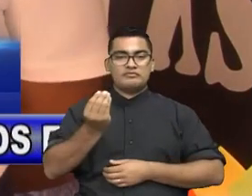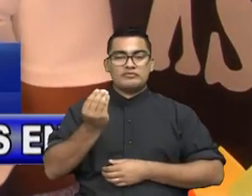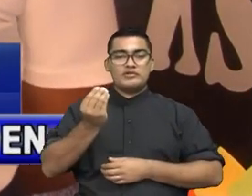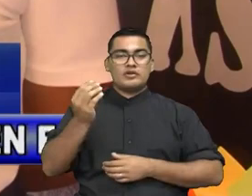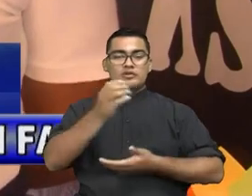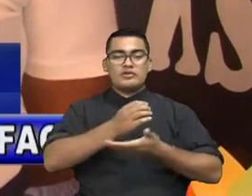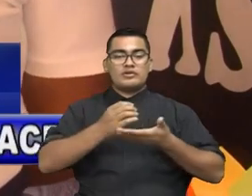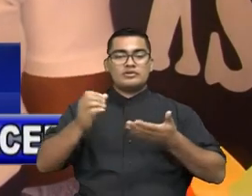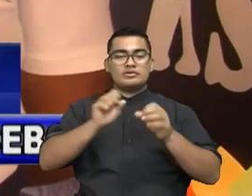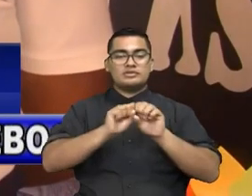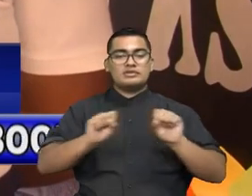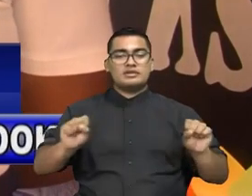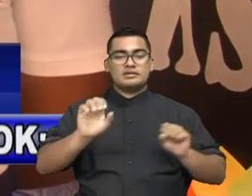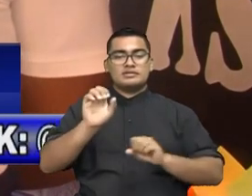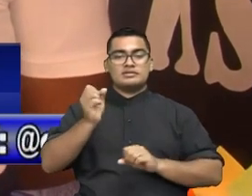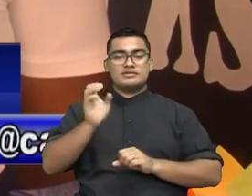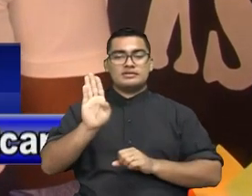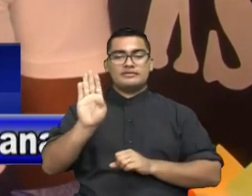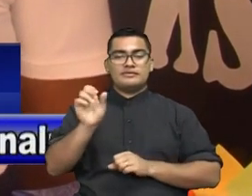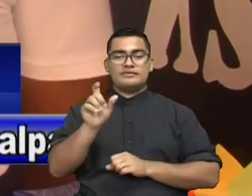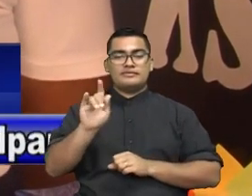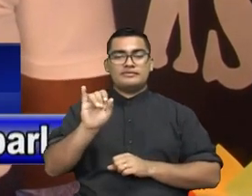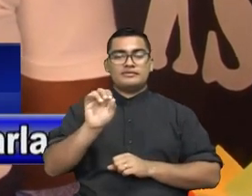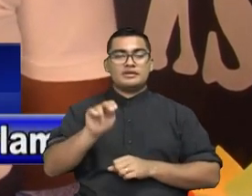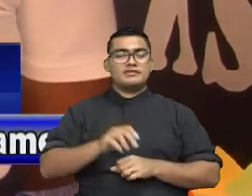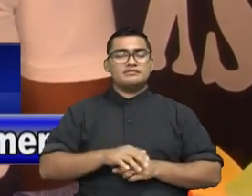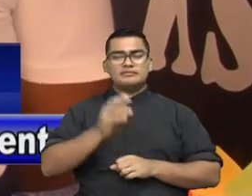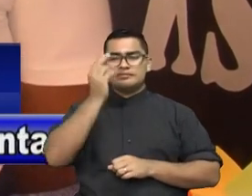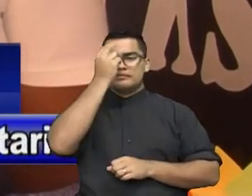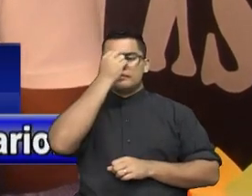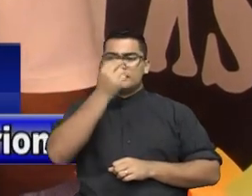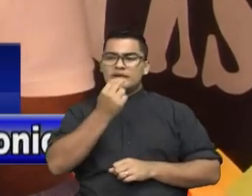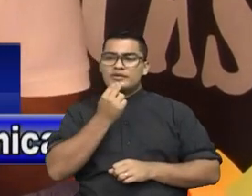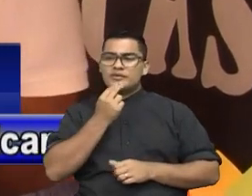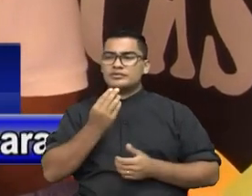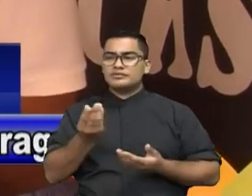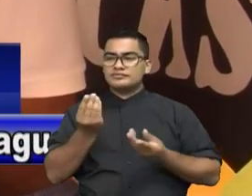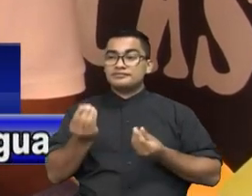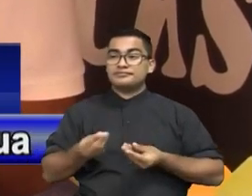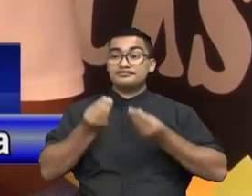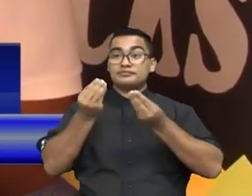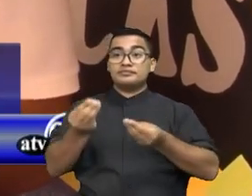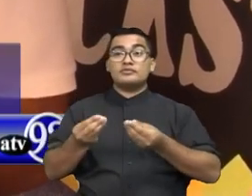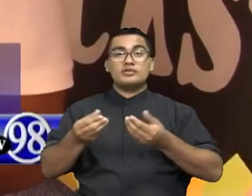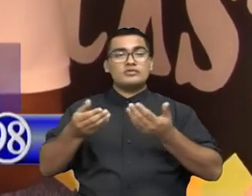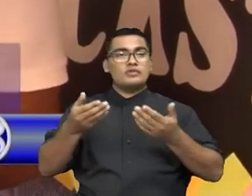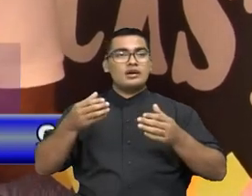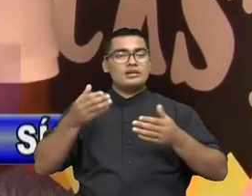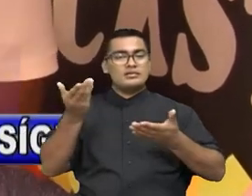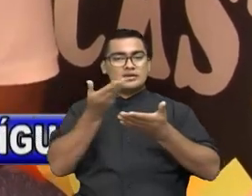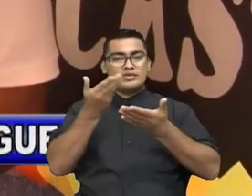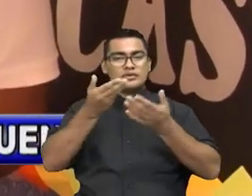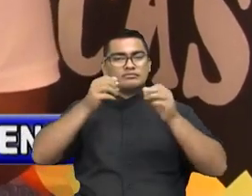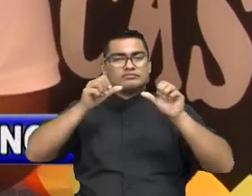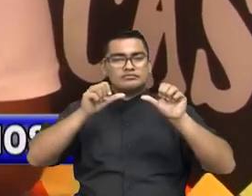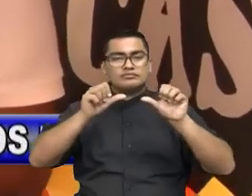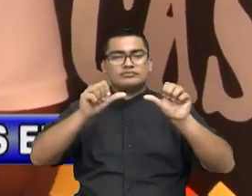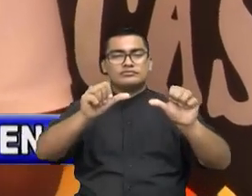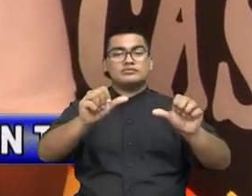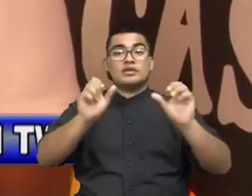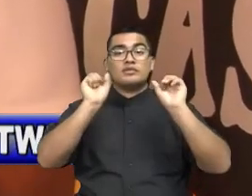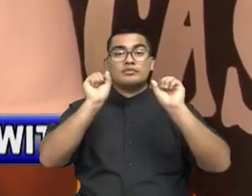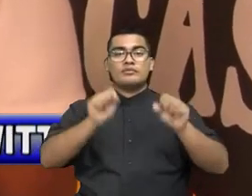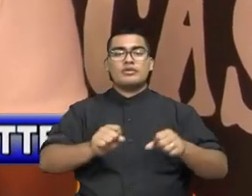San Sebastián. ¿Ustedes, este es un estímulo para continuar con el estudio? Sí, así es, para poder